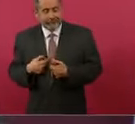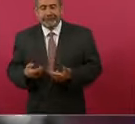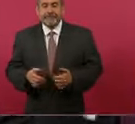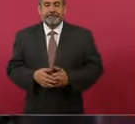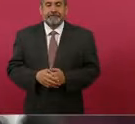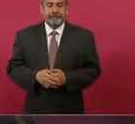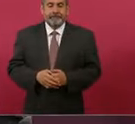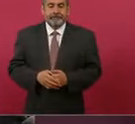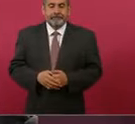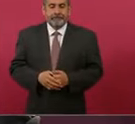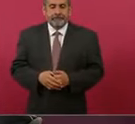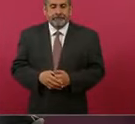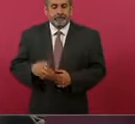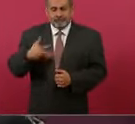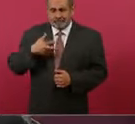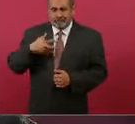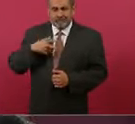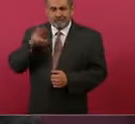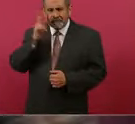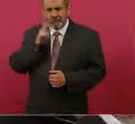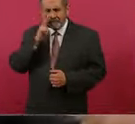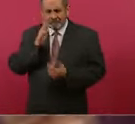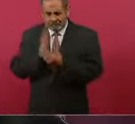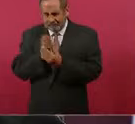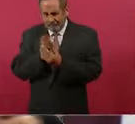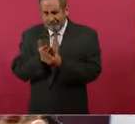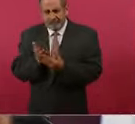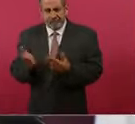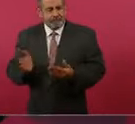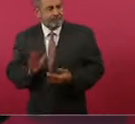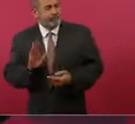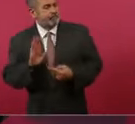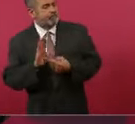y como tenía todas las pruebas, de repente